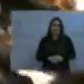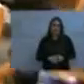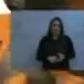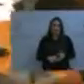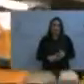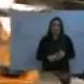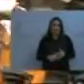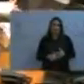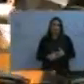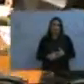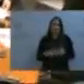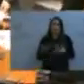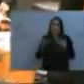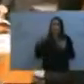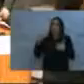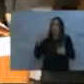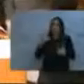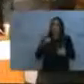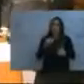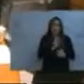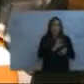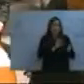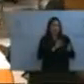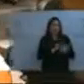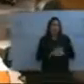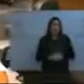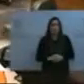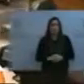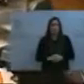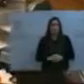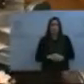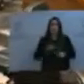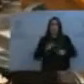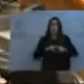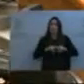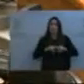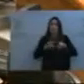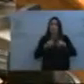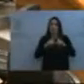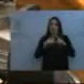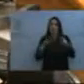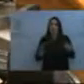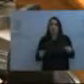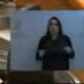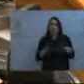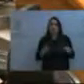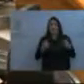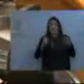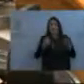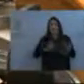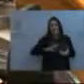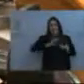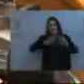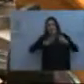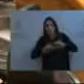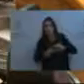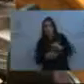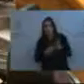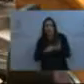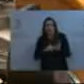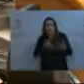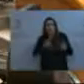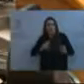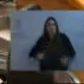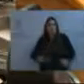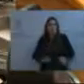Gracias, presidente. Señoría, el Principado de Asturias, tratando de adaptarse a las nuevas exigencias relacionales entre